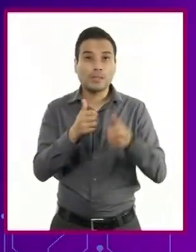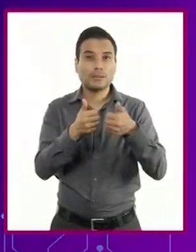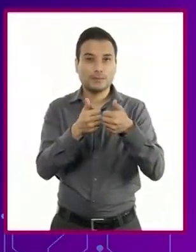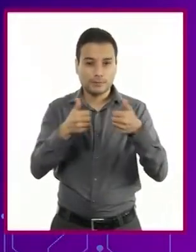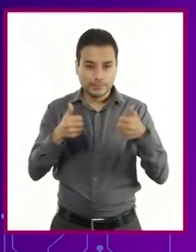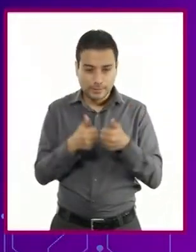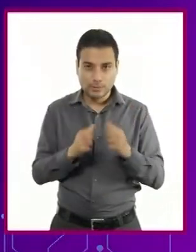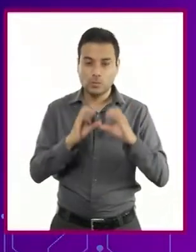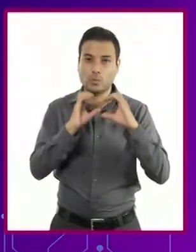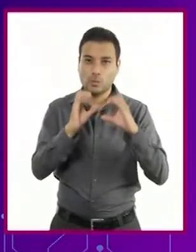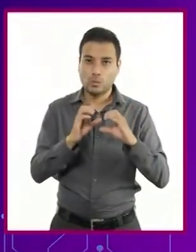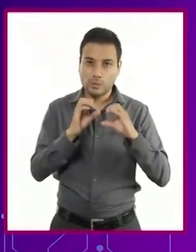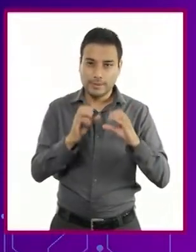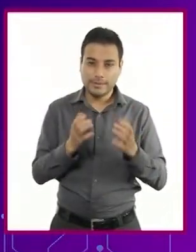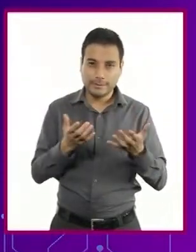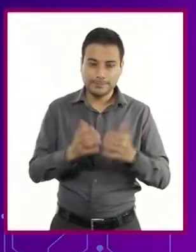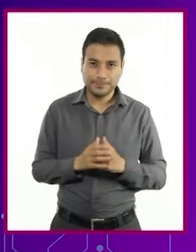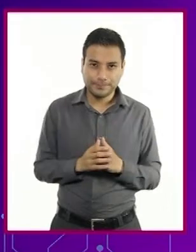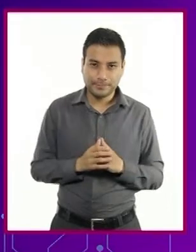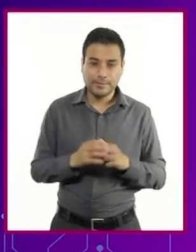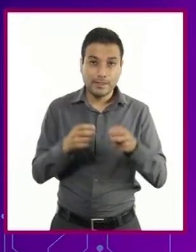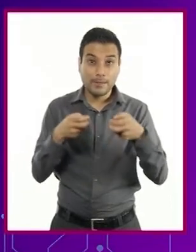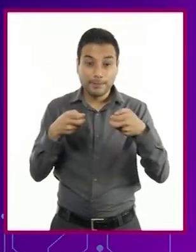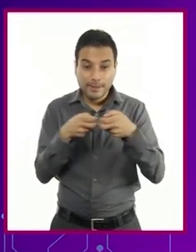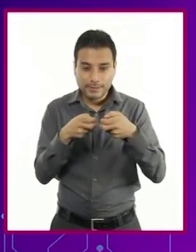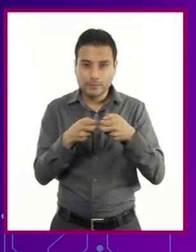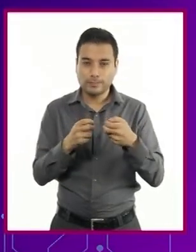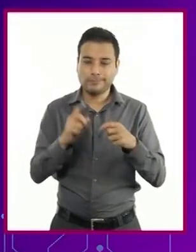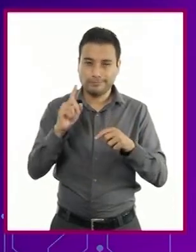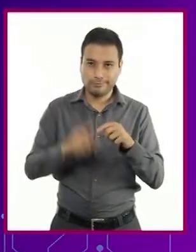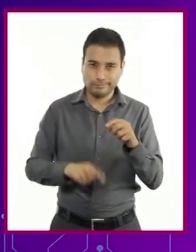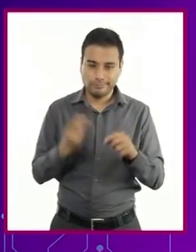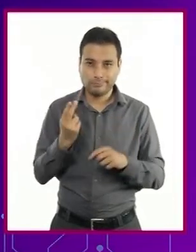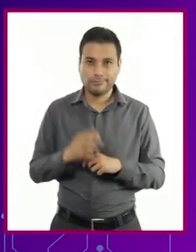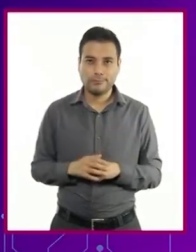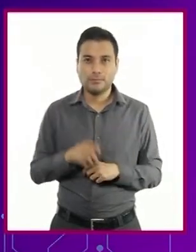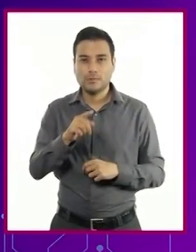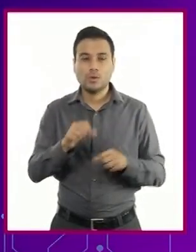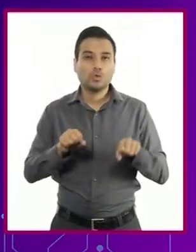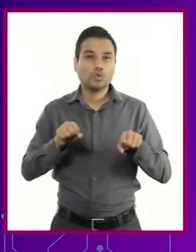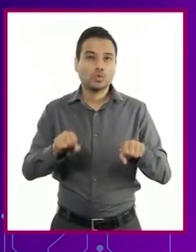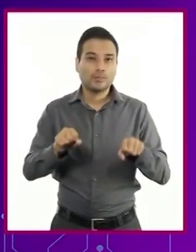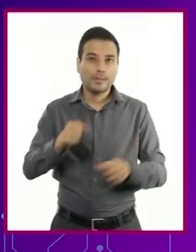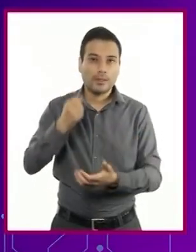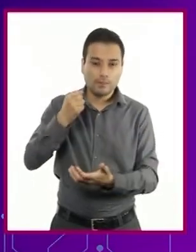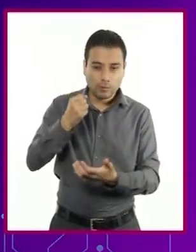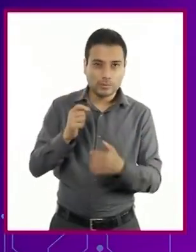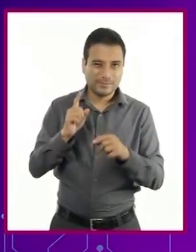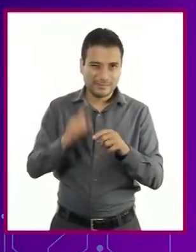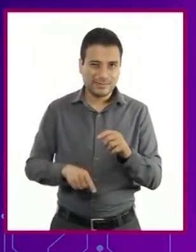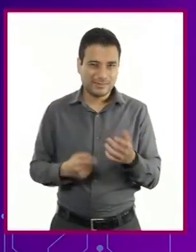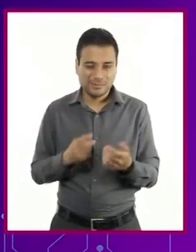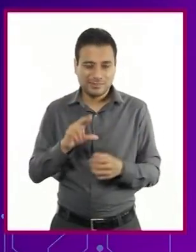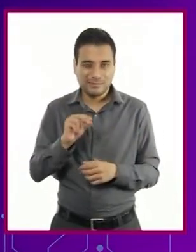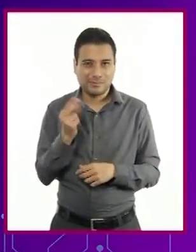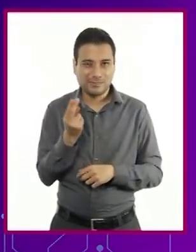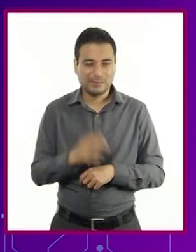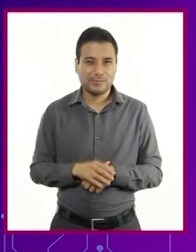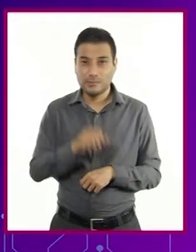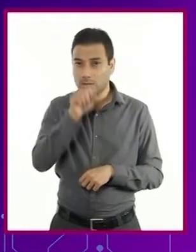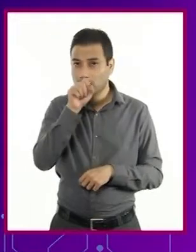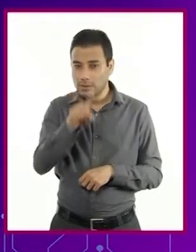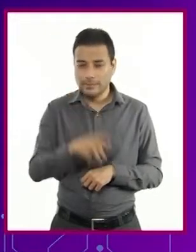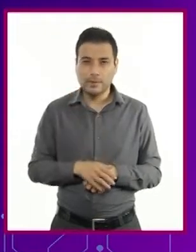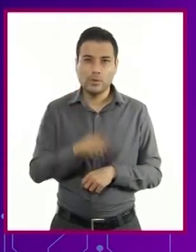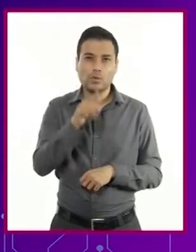basura, disminuyendo o eliminando los plásticos de un solo uso, como las bolsas del supermercado. O hacer un manejo adecuado de los residuos eléctricos